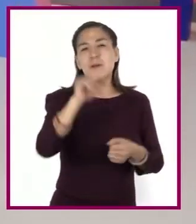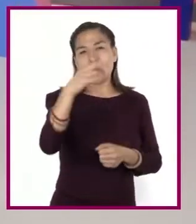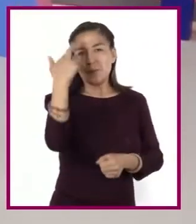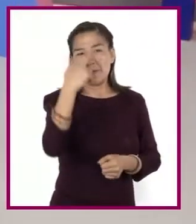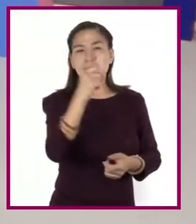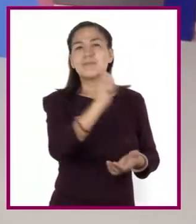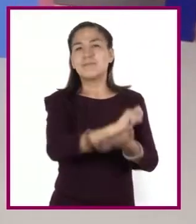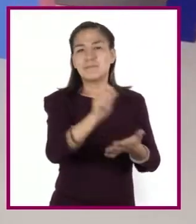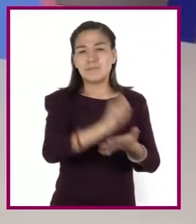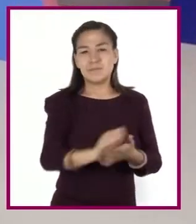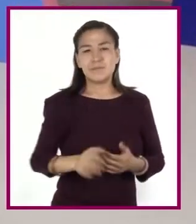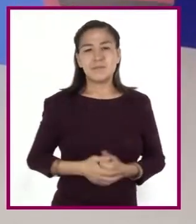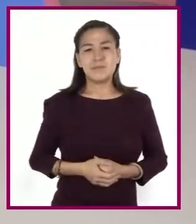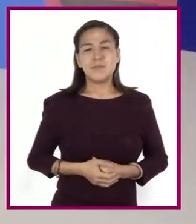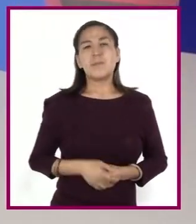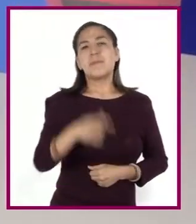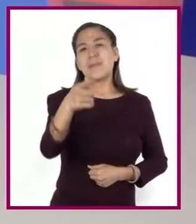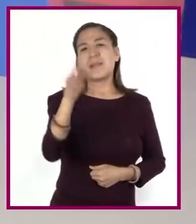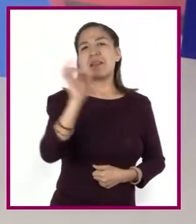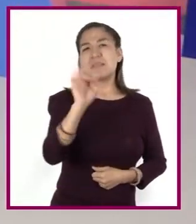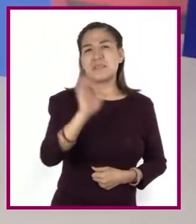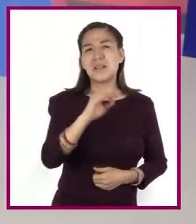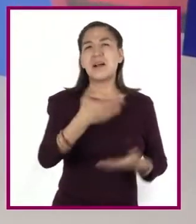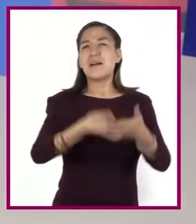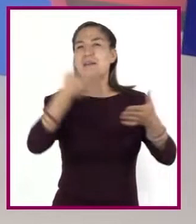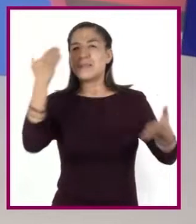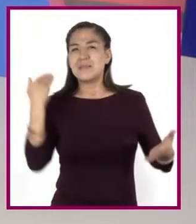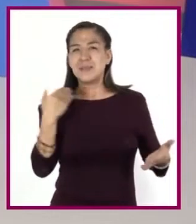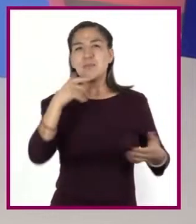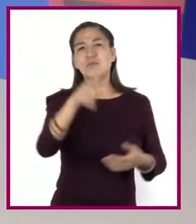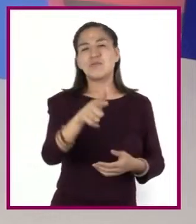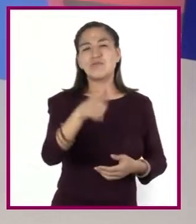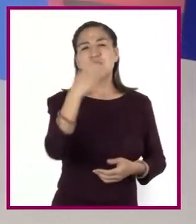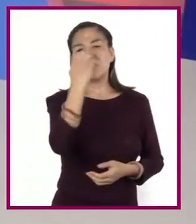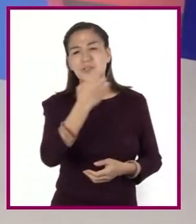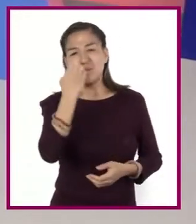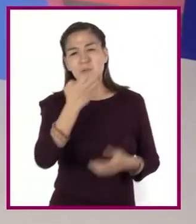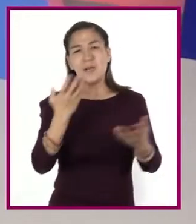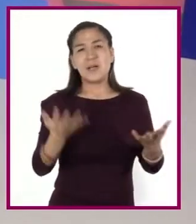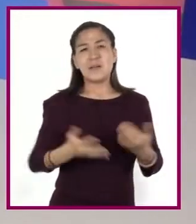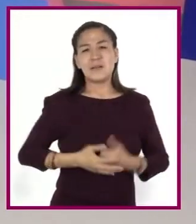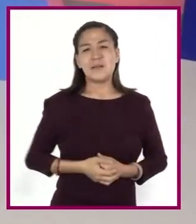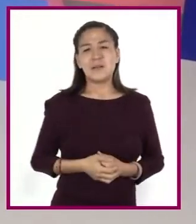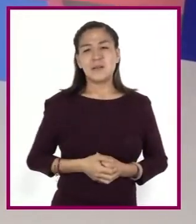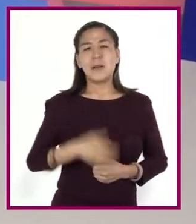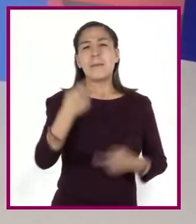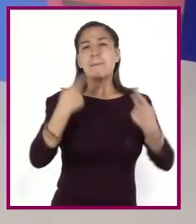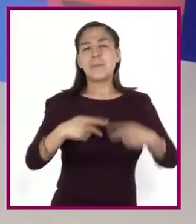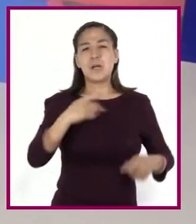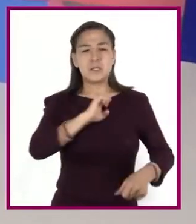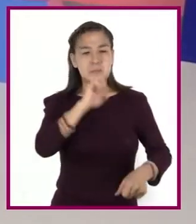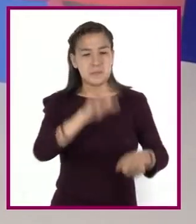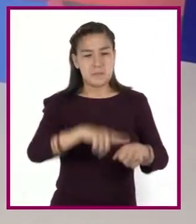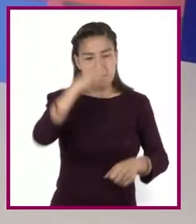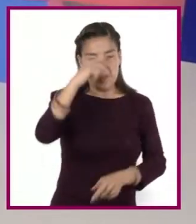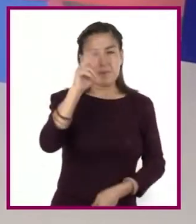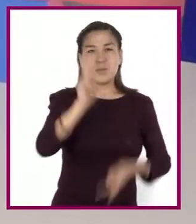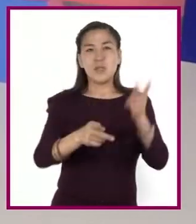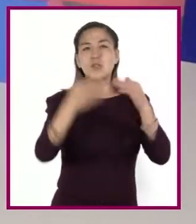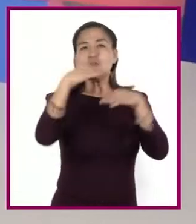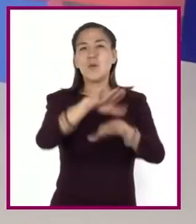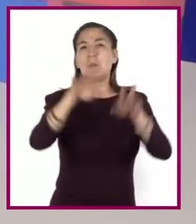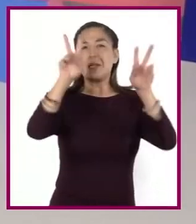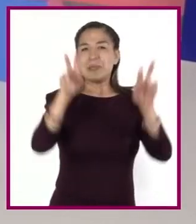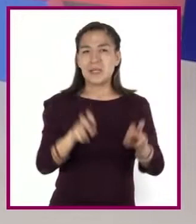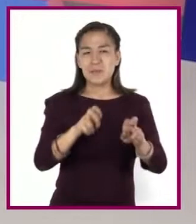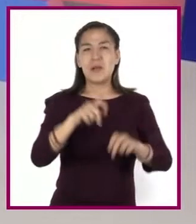sus apuntes. Quizá en alguna ocasión fue a su escuela una o un especialista a platicarles de algún tema,